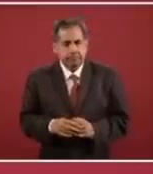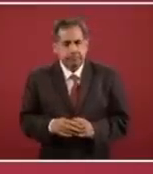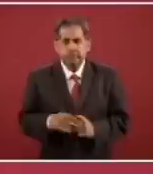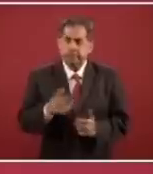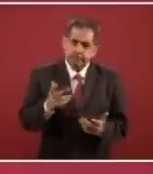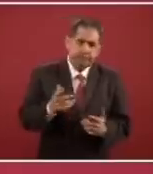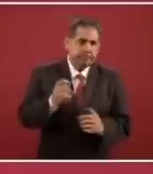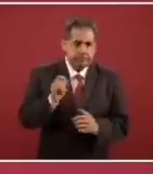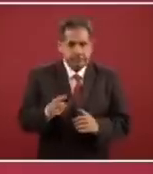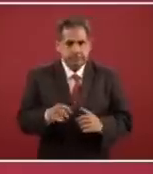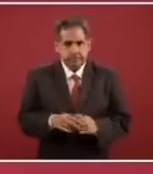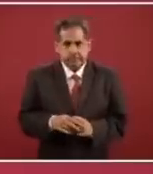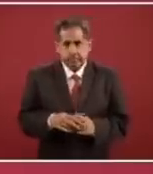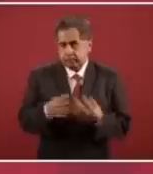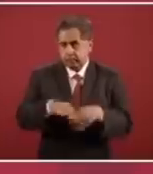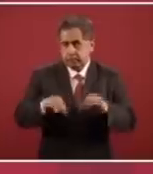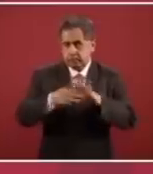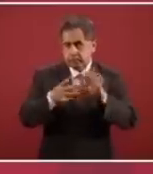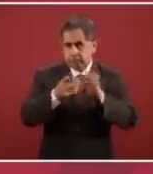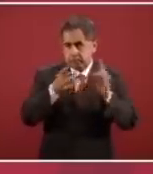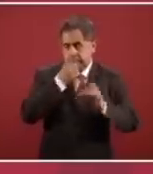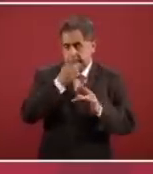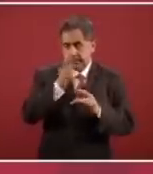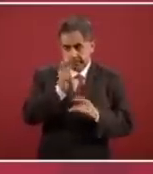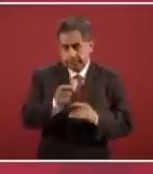también es importante decirlo,